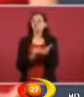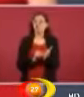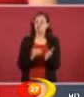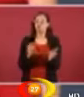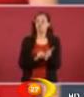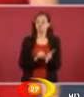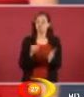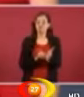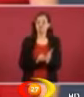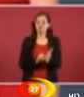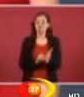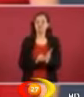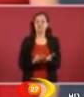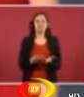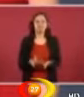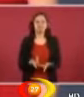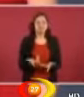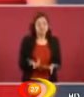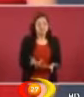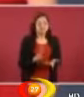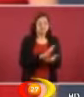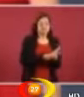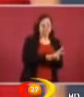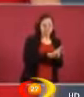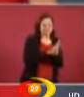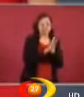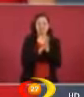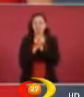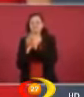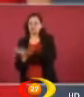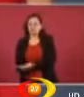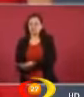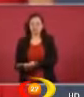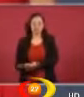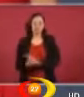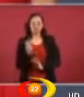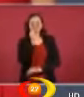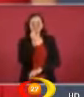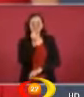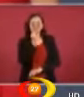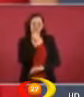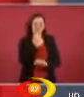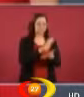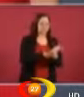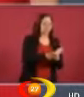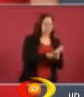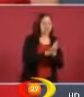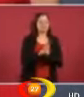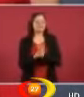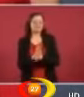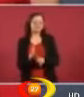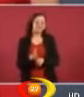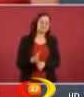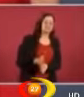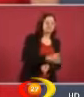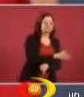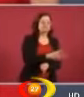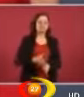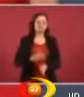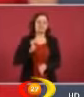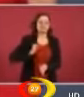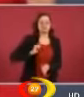todavía lo viejo no acaba de morir y lo nuevo no termina de